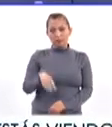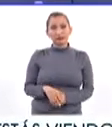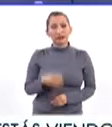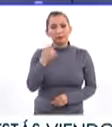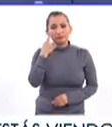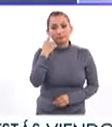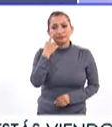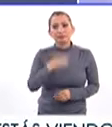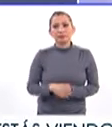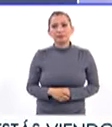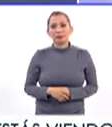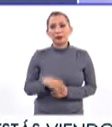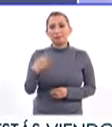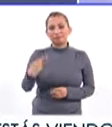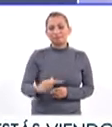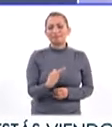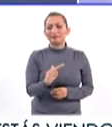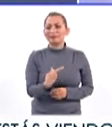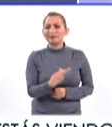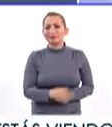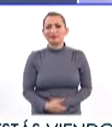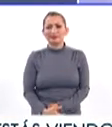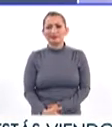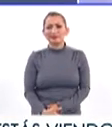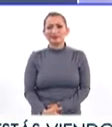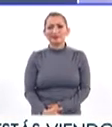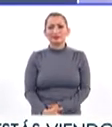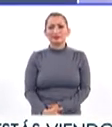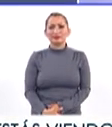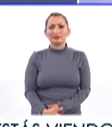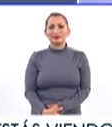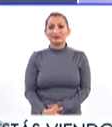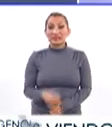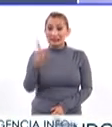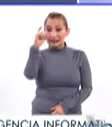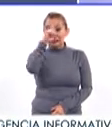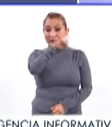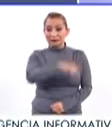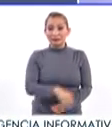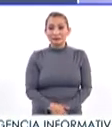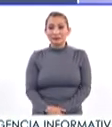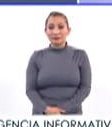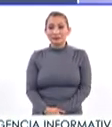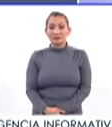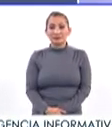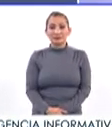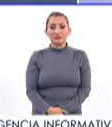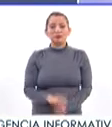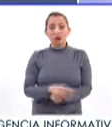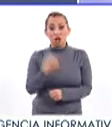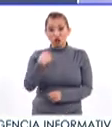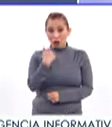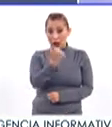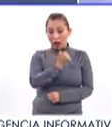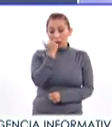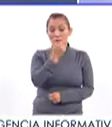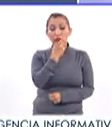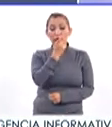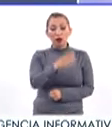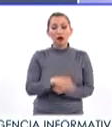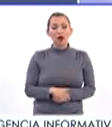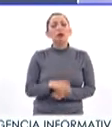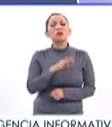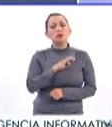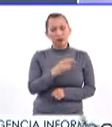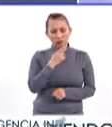Fíjate que es una pregunta que es difícil, porque yo a mis alumnos les digo